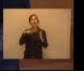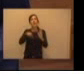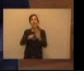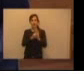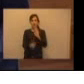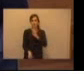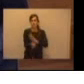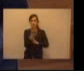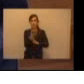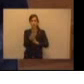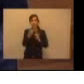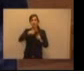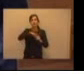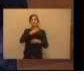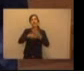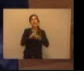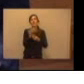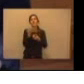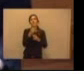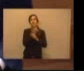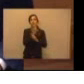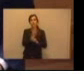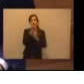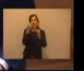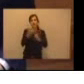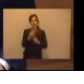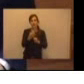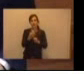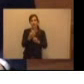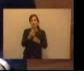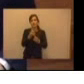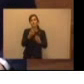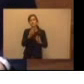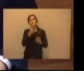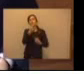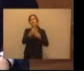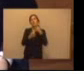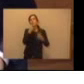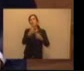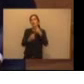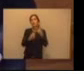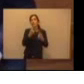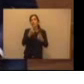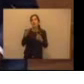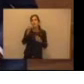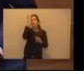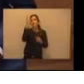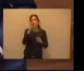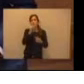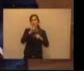hacer, es extender rumores fríamente fabricados para